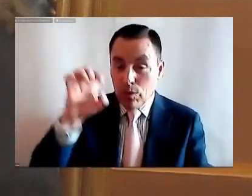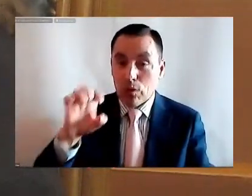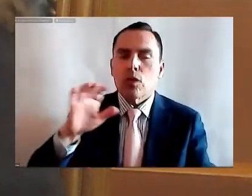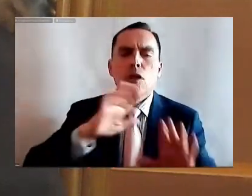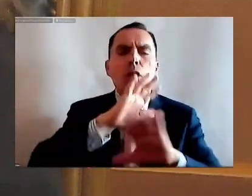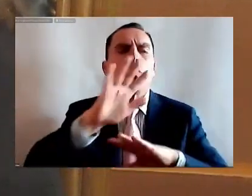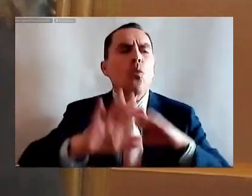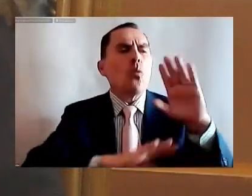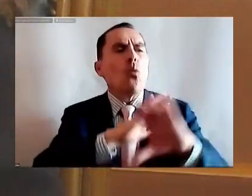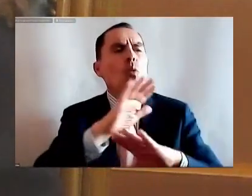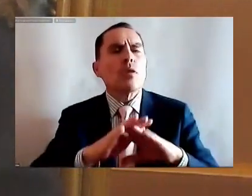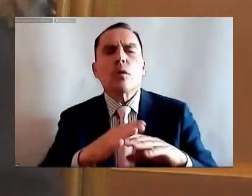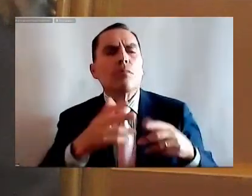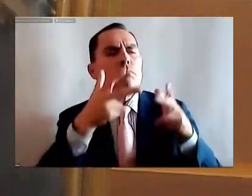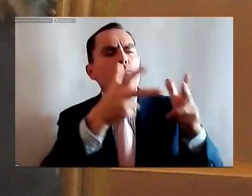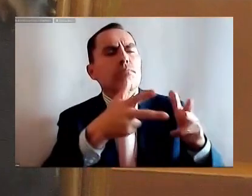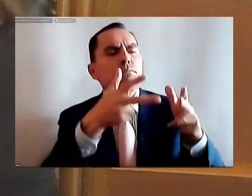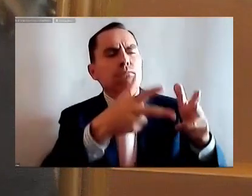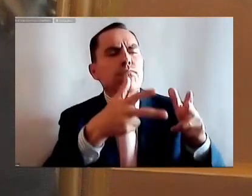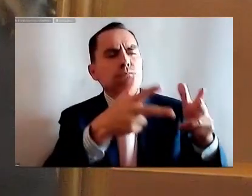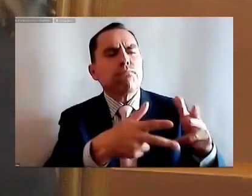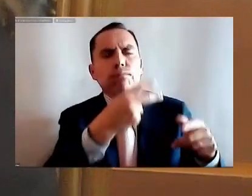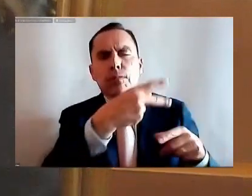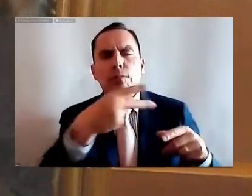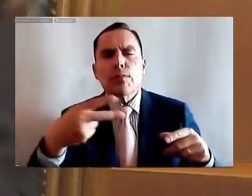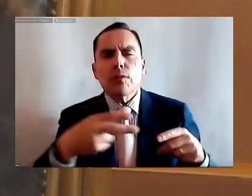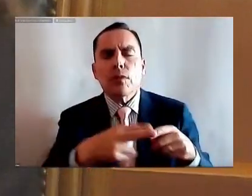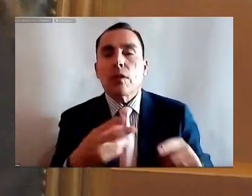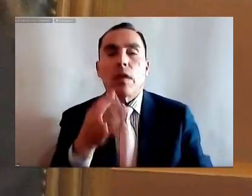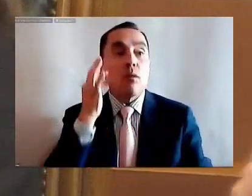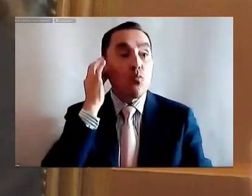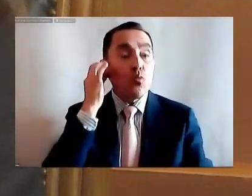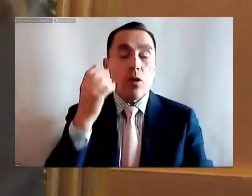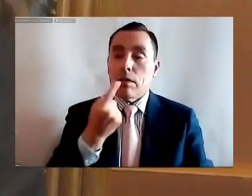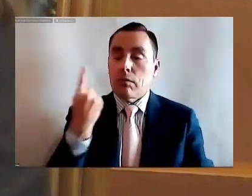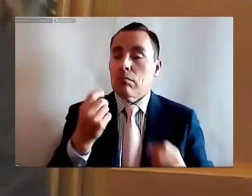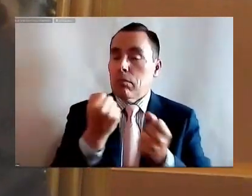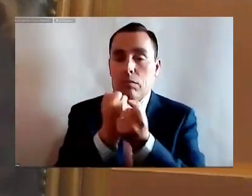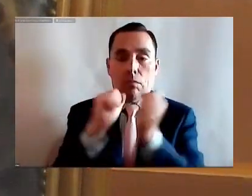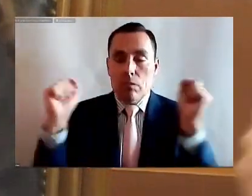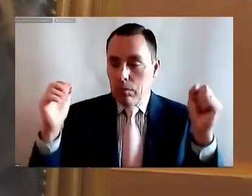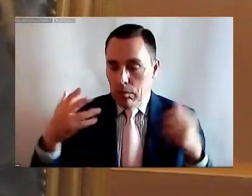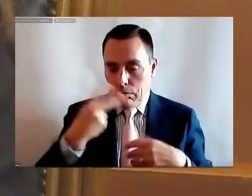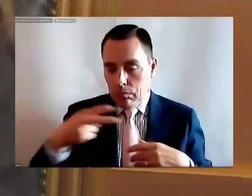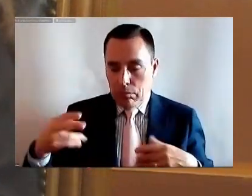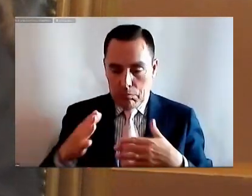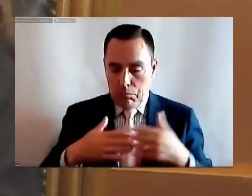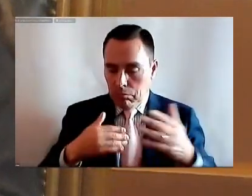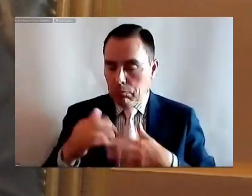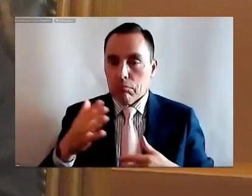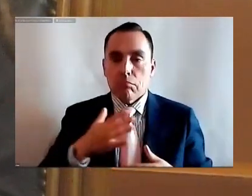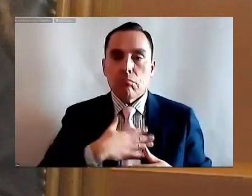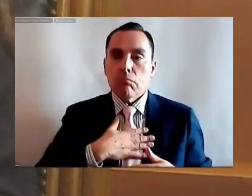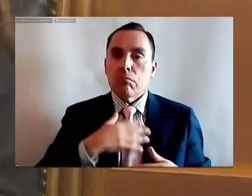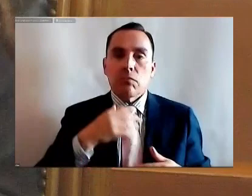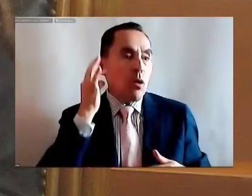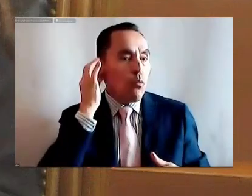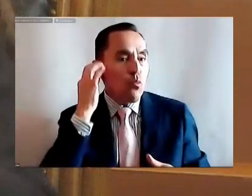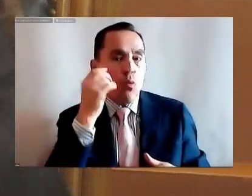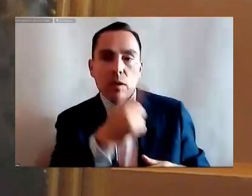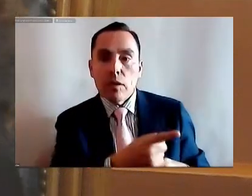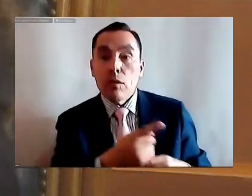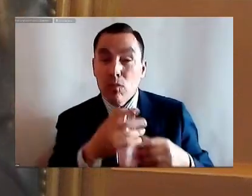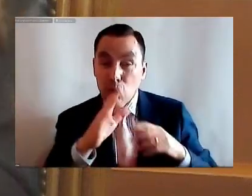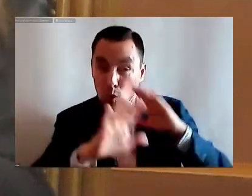el acoso sexual. La autonomía sexual de las mujeres, la libertad sexual. Pero eso significa que nos tengan que resguardar